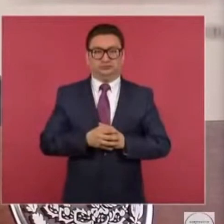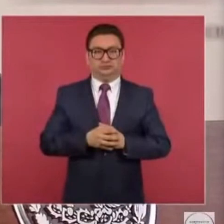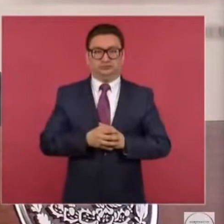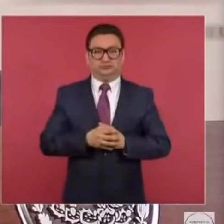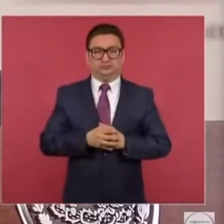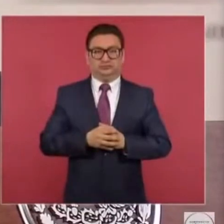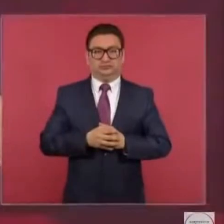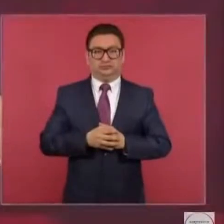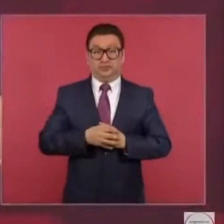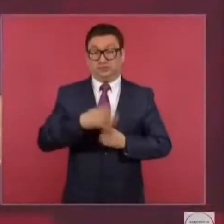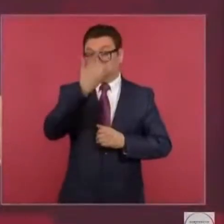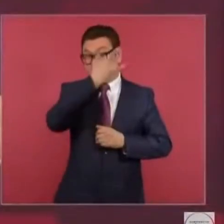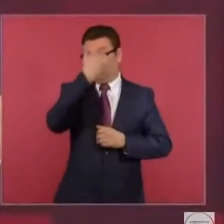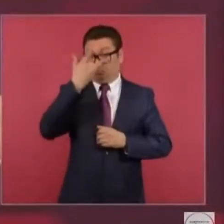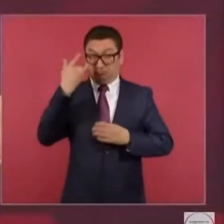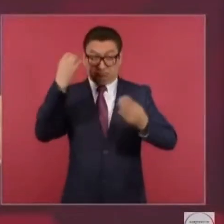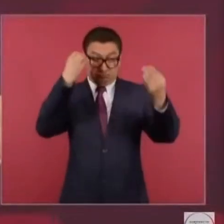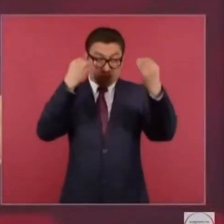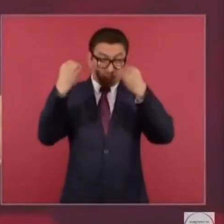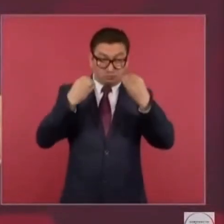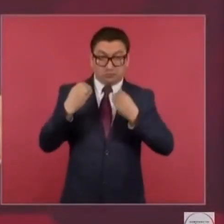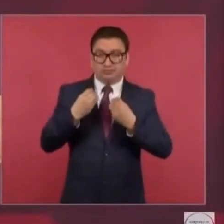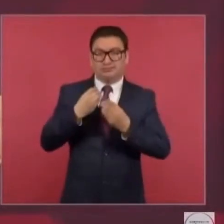el virrey.